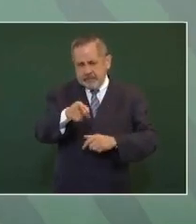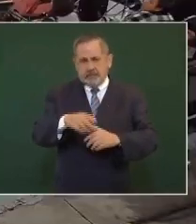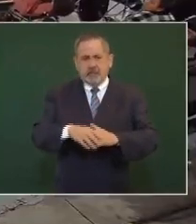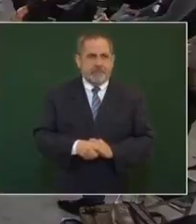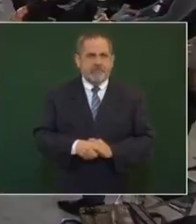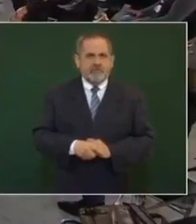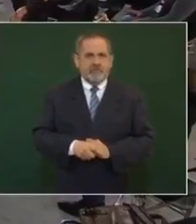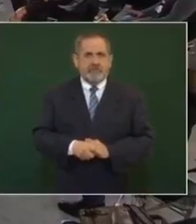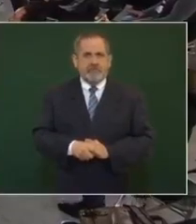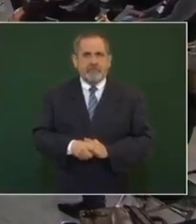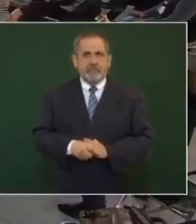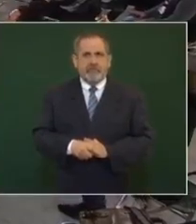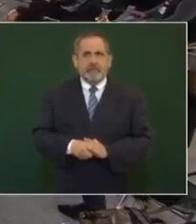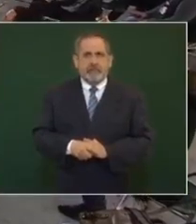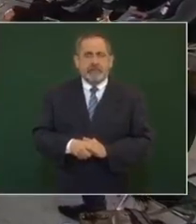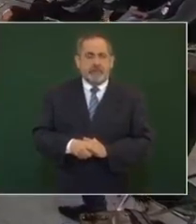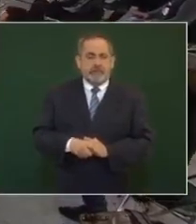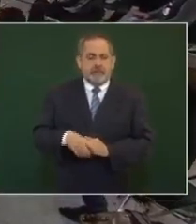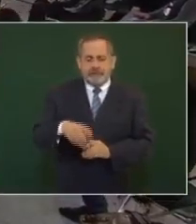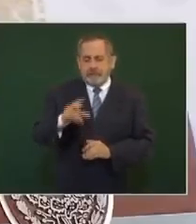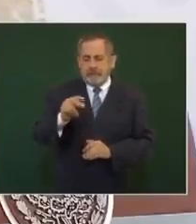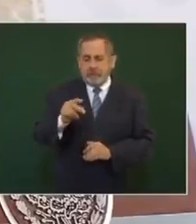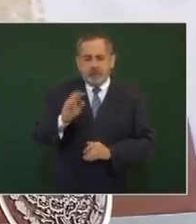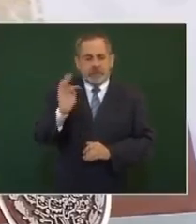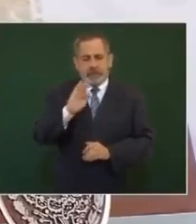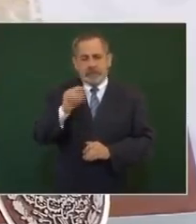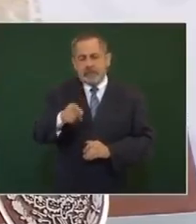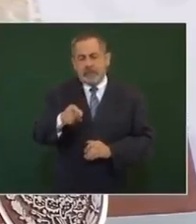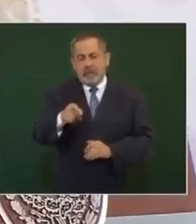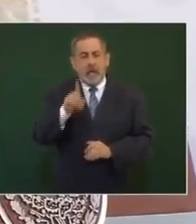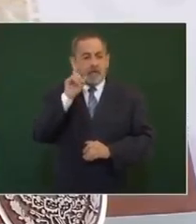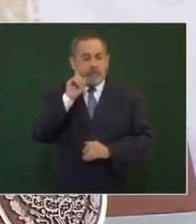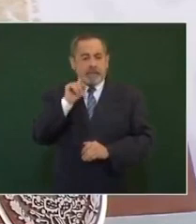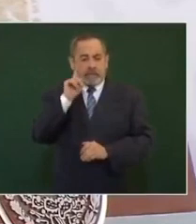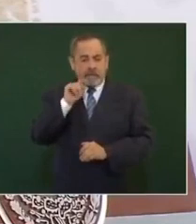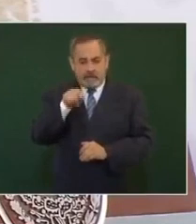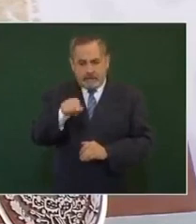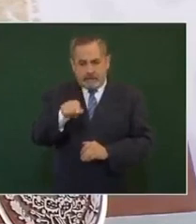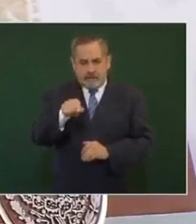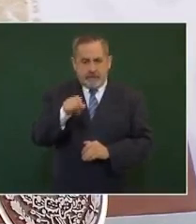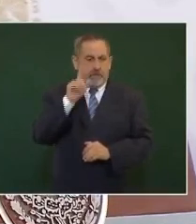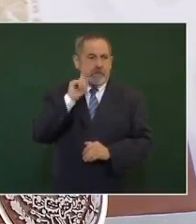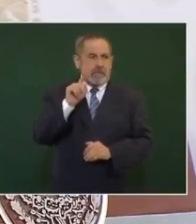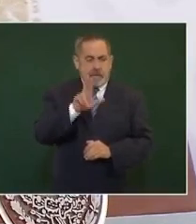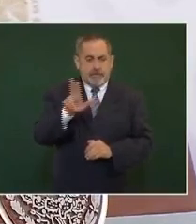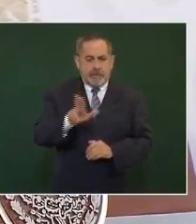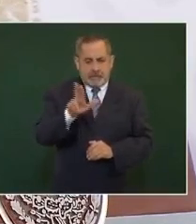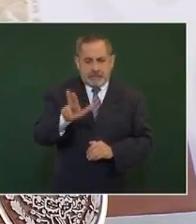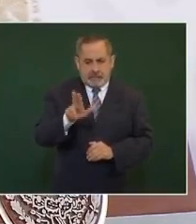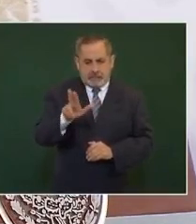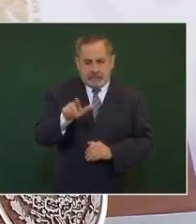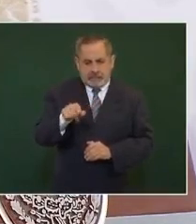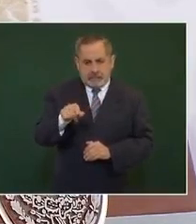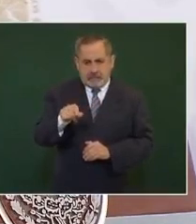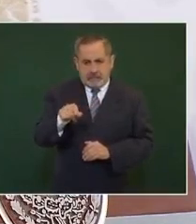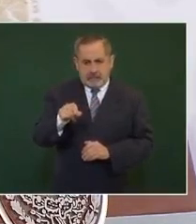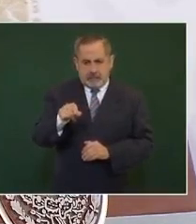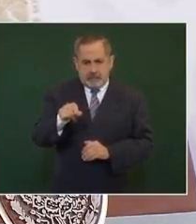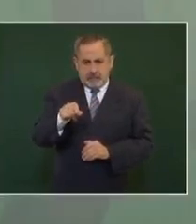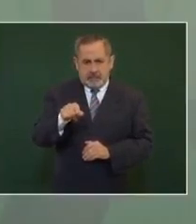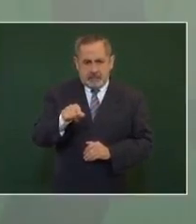Gobernación va a hacer para apoyar a los periodistas. No fue muy claro tampoco el presidente en la mañana cuando emitió este